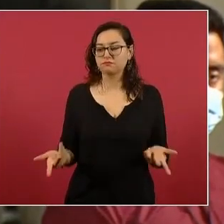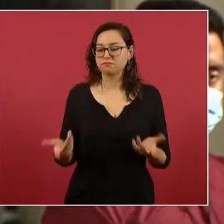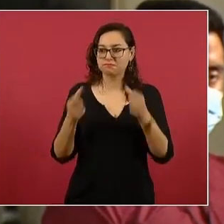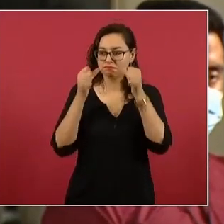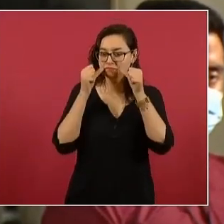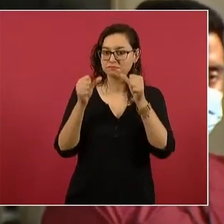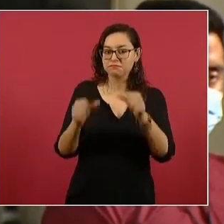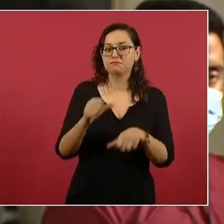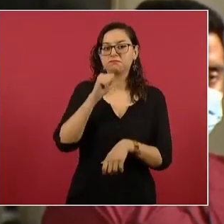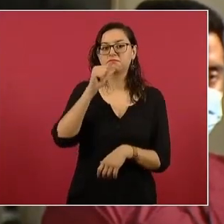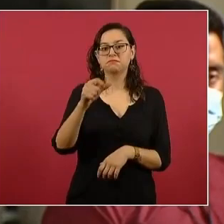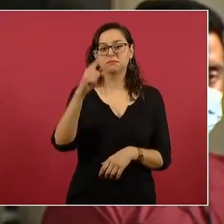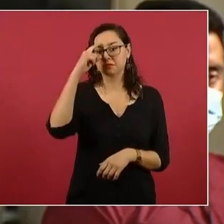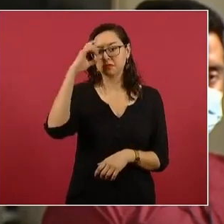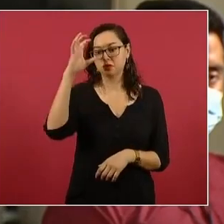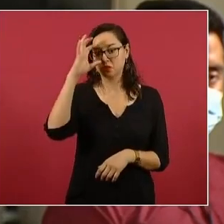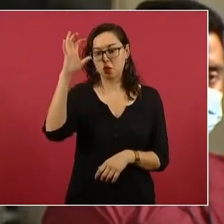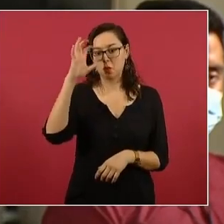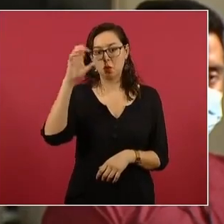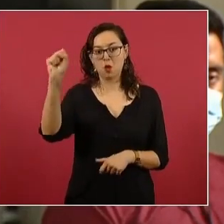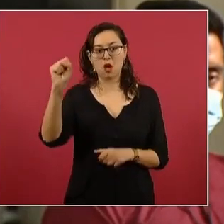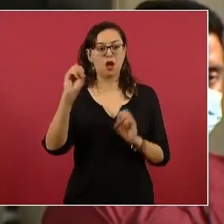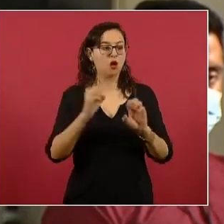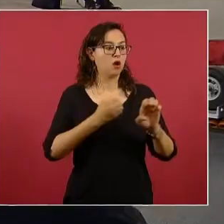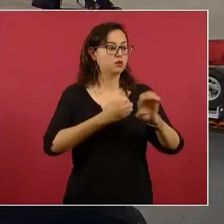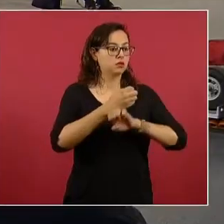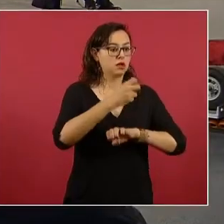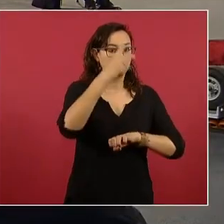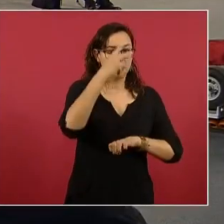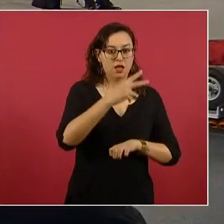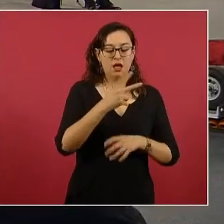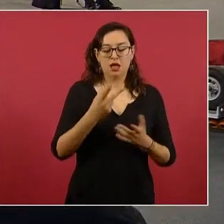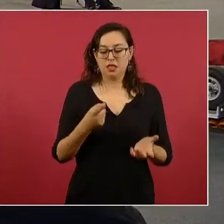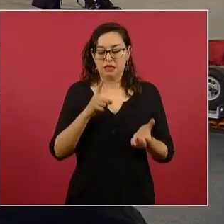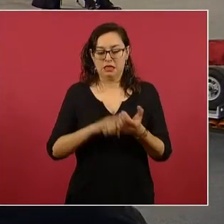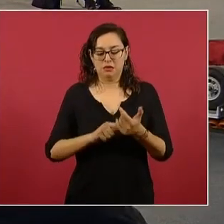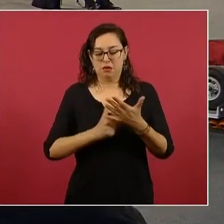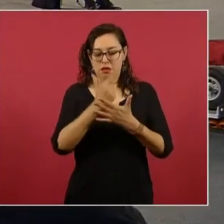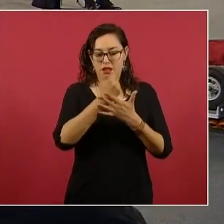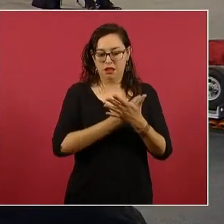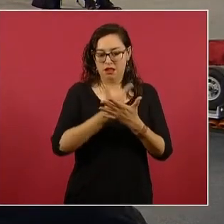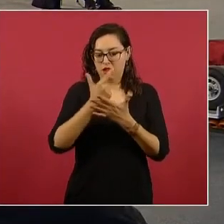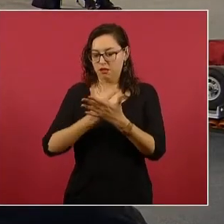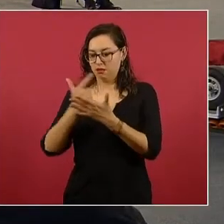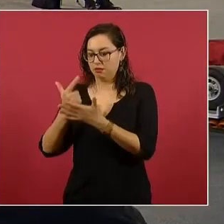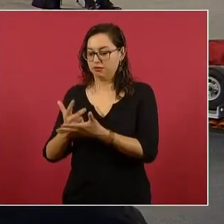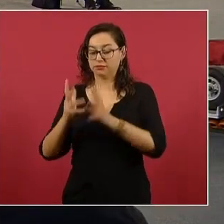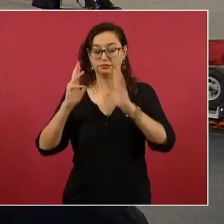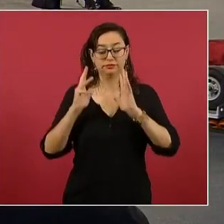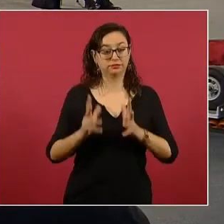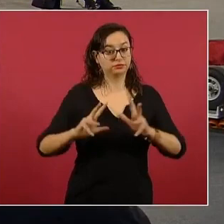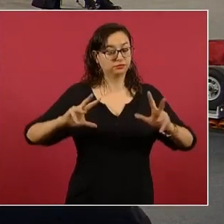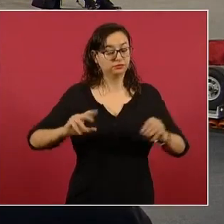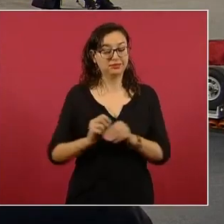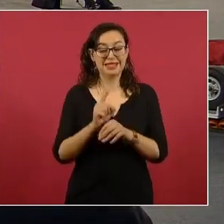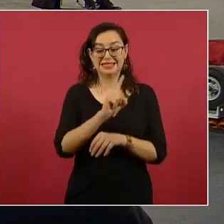de Morelos o el Tribunal Superior del Estado de México ya hay 100,000 personas desaparecidas. Presidente, le pregunto cómo y quién